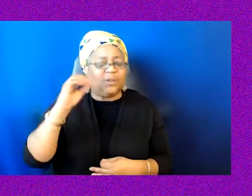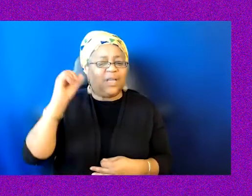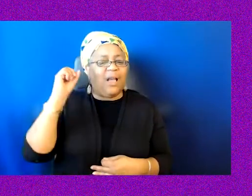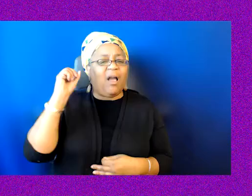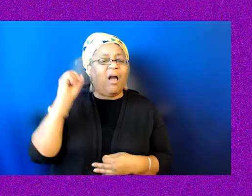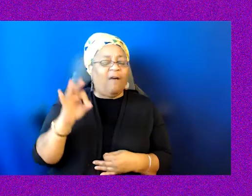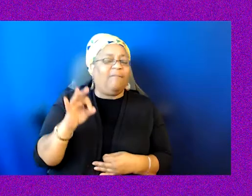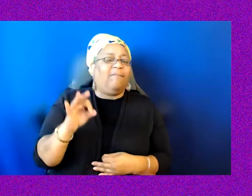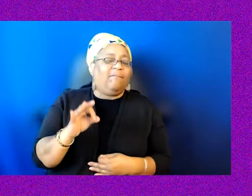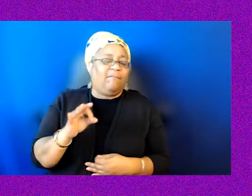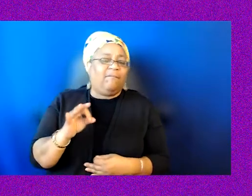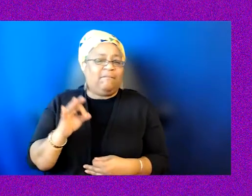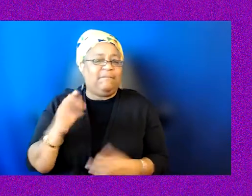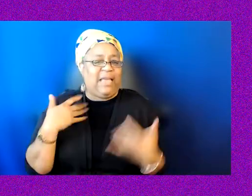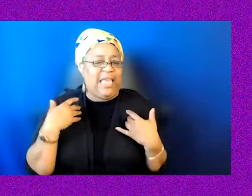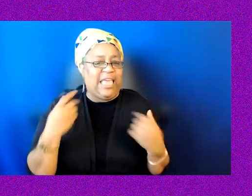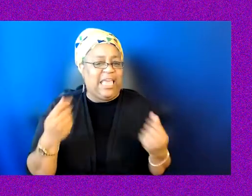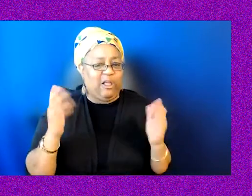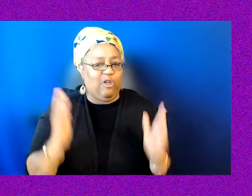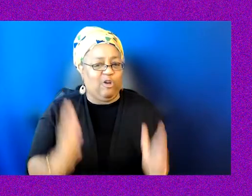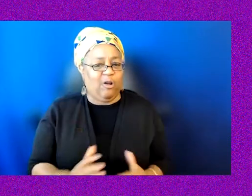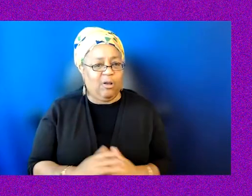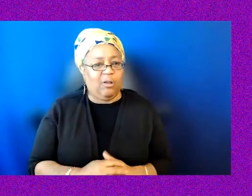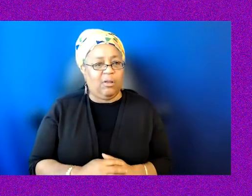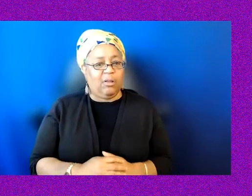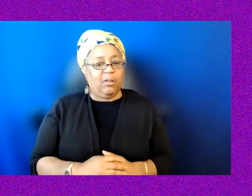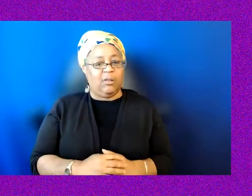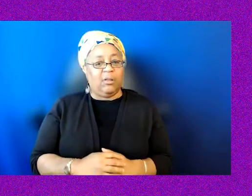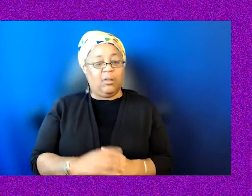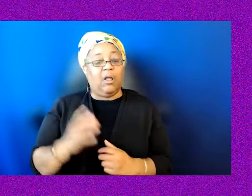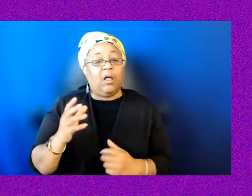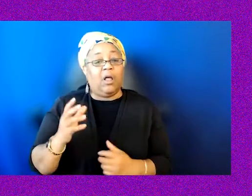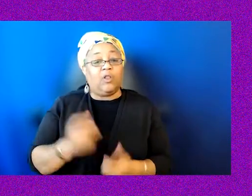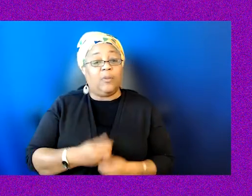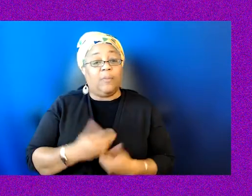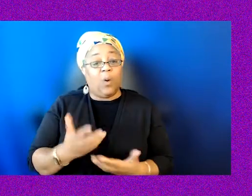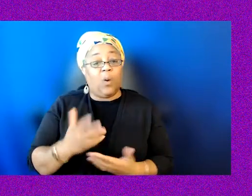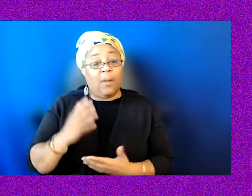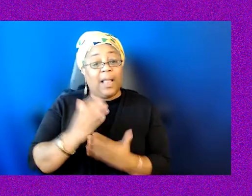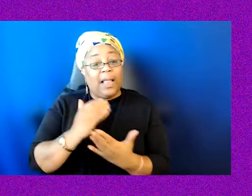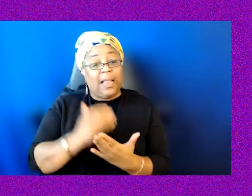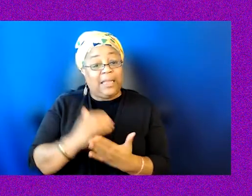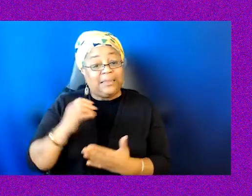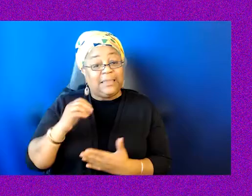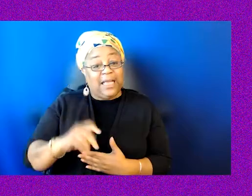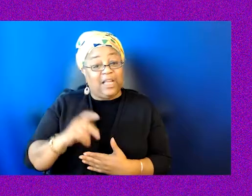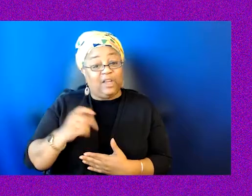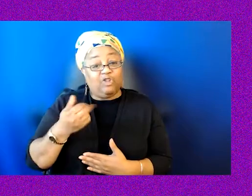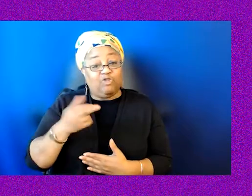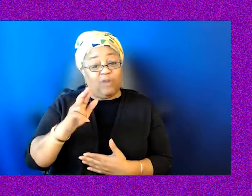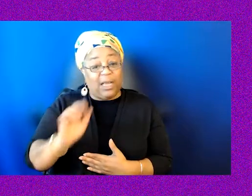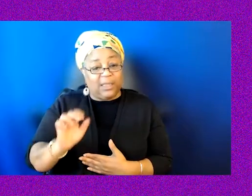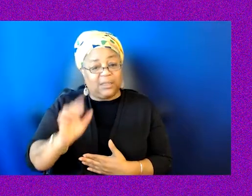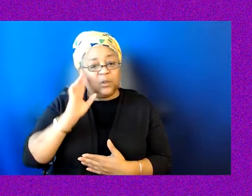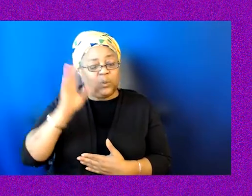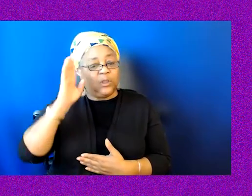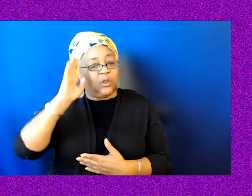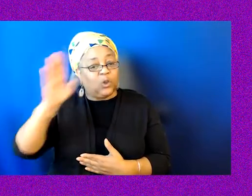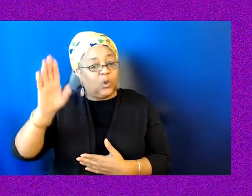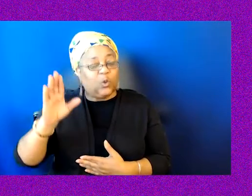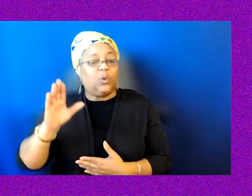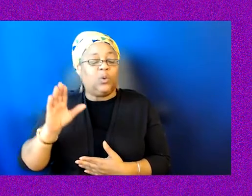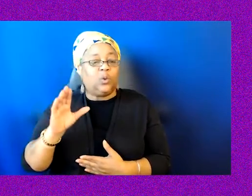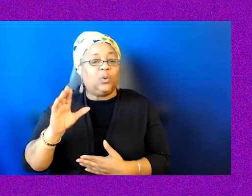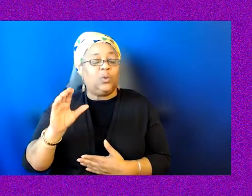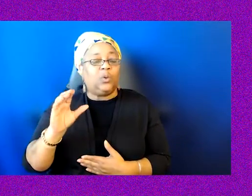una curandera comunitaria que tiene que ver con la espiritualidad y